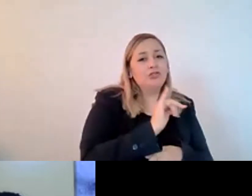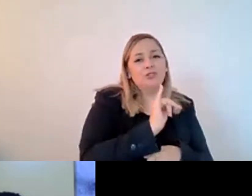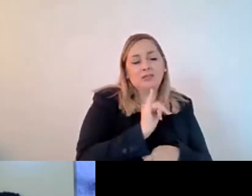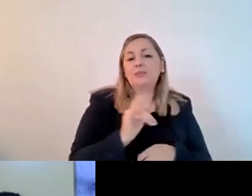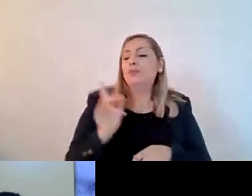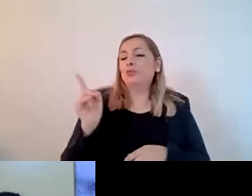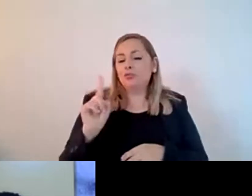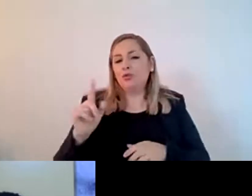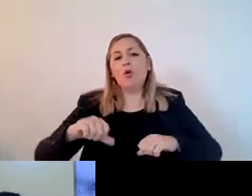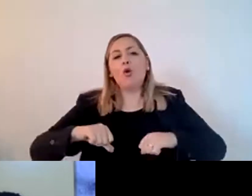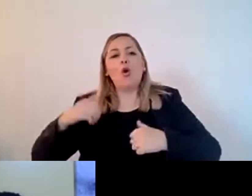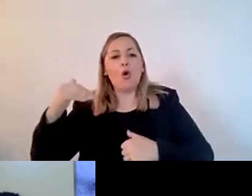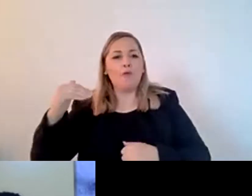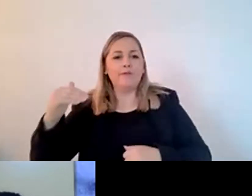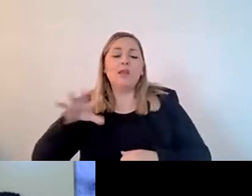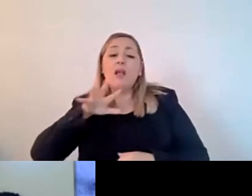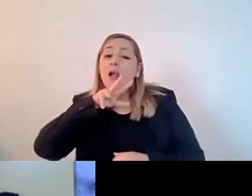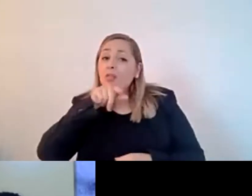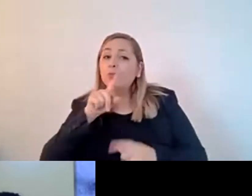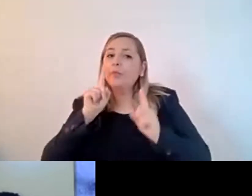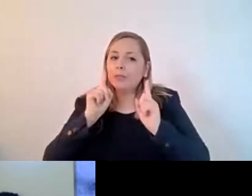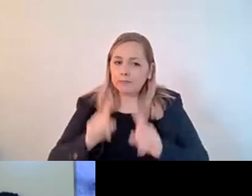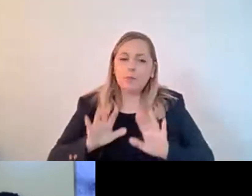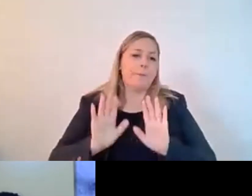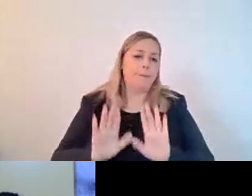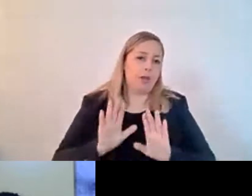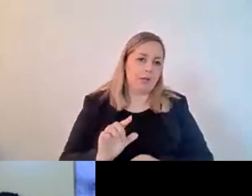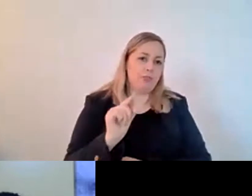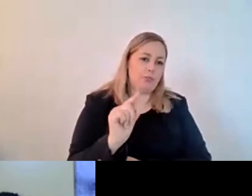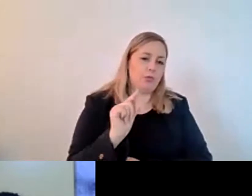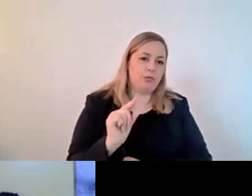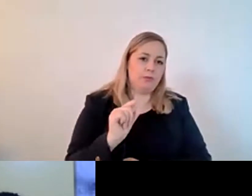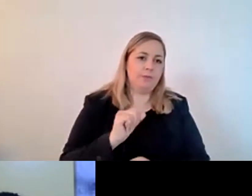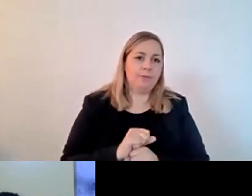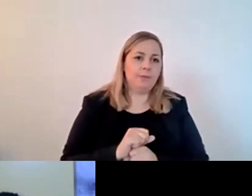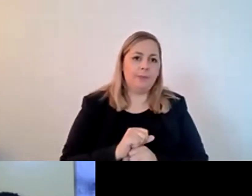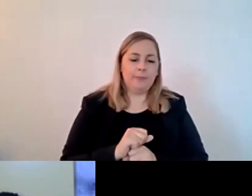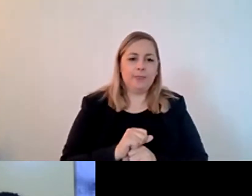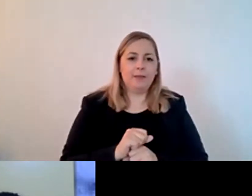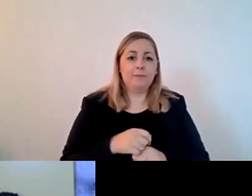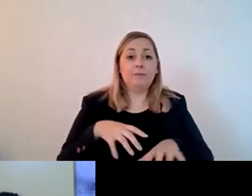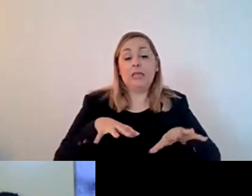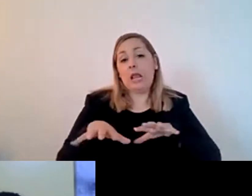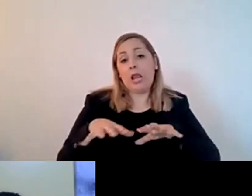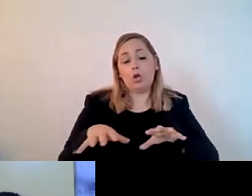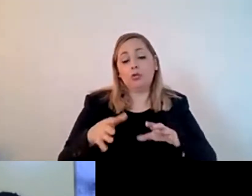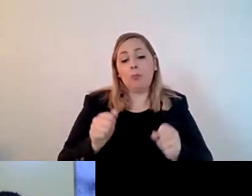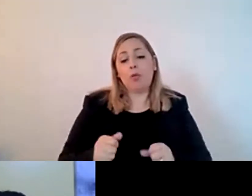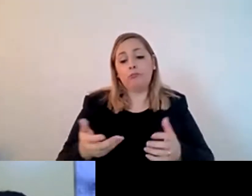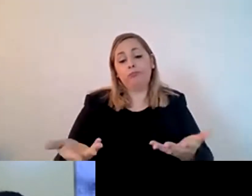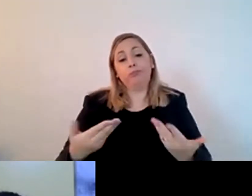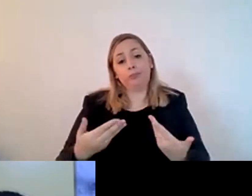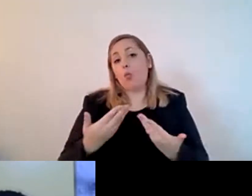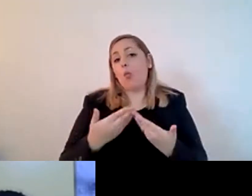en adolescentes ni adultos. Entonces tenemos que esperar un poco que las cosas se den. En